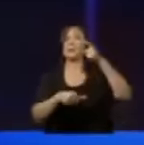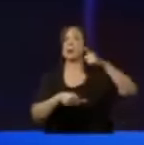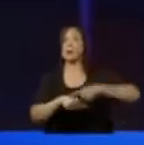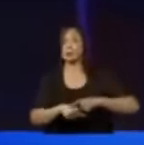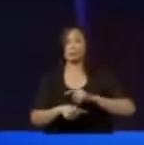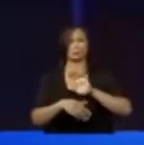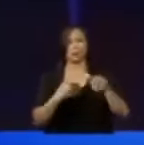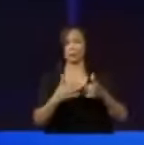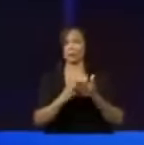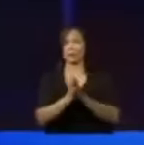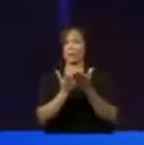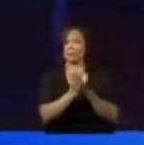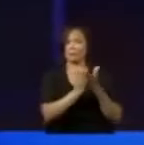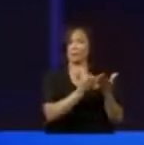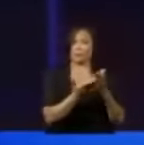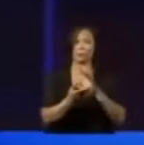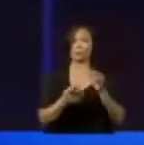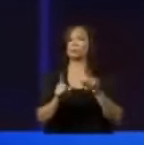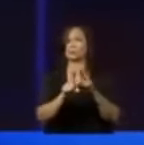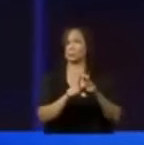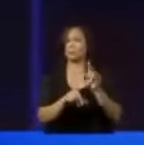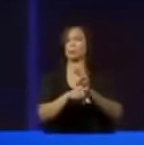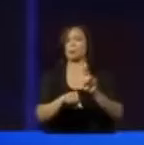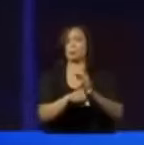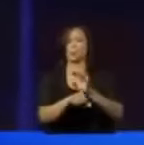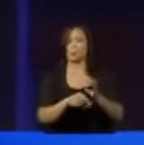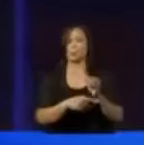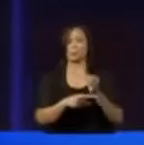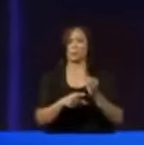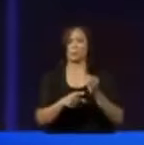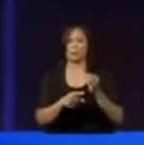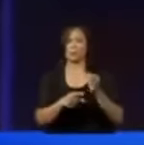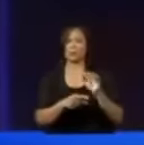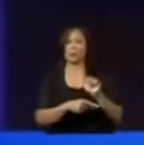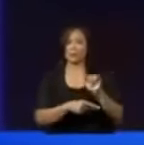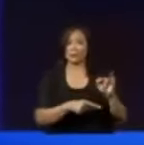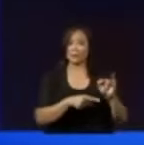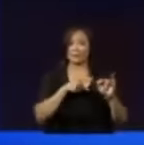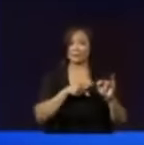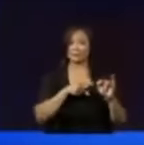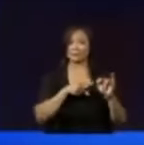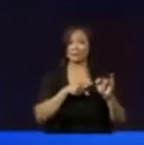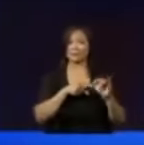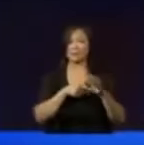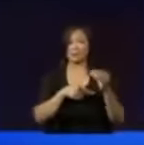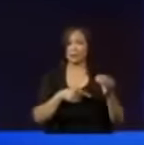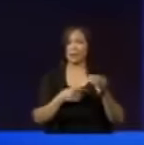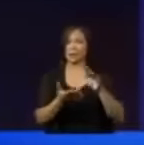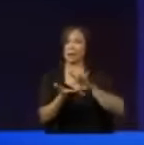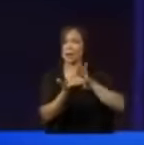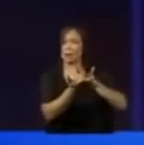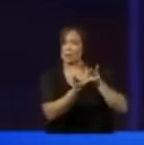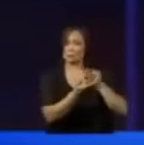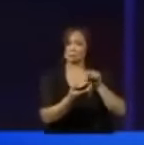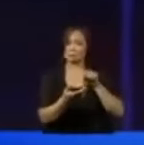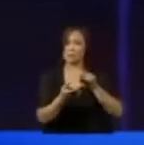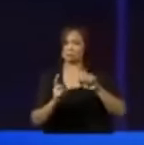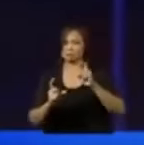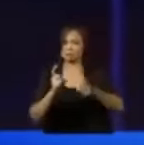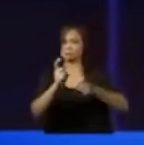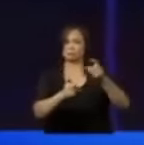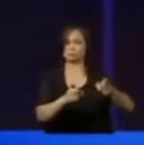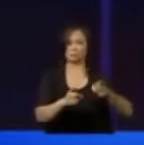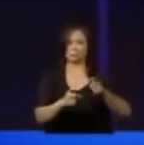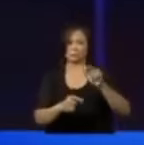primera vez, todos tienen libros, y libros también que pueden utilizarse con inteligencia artificial, con las tablets que también le